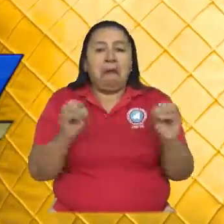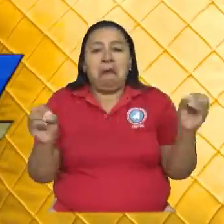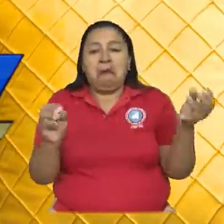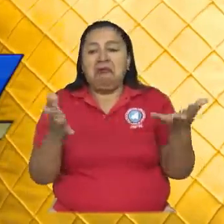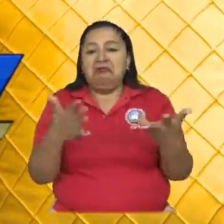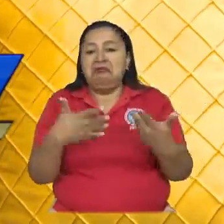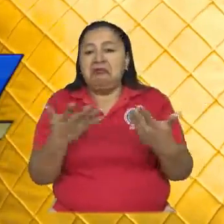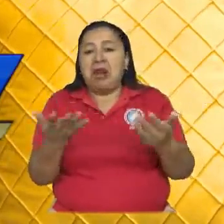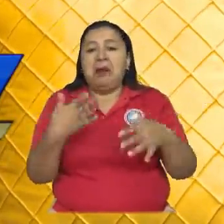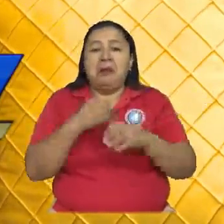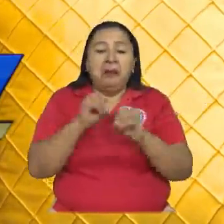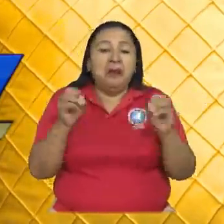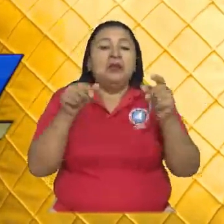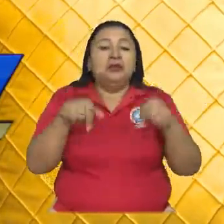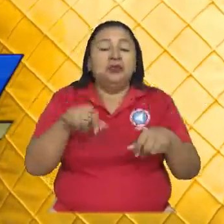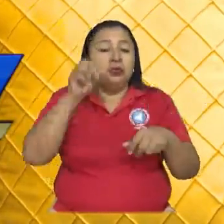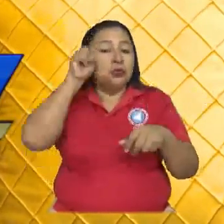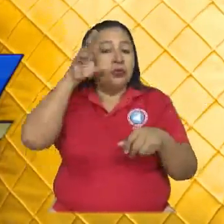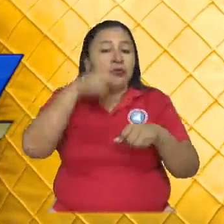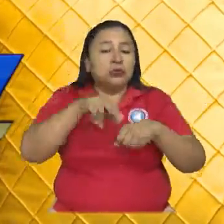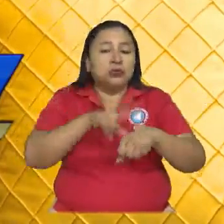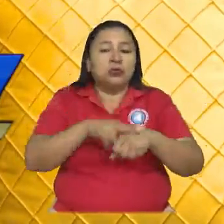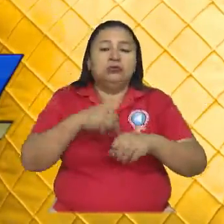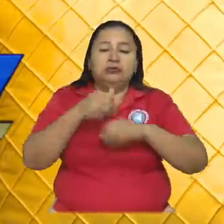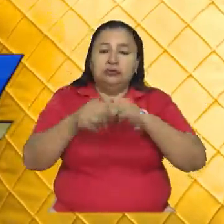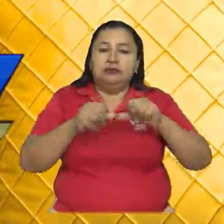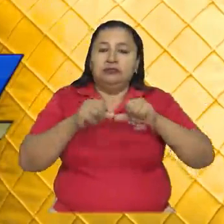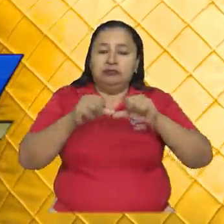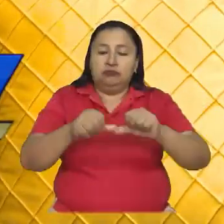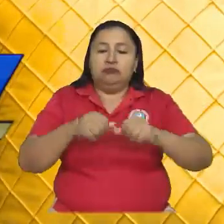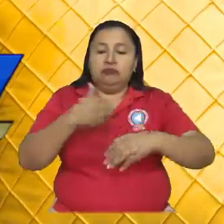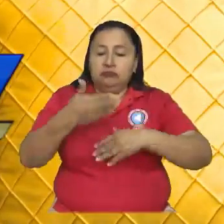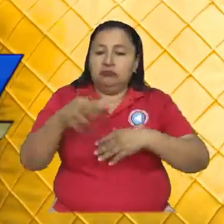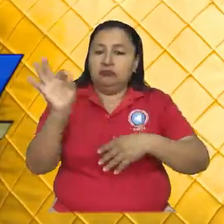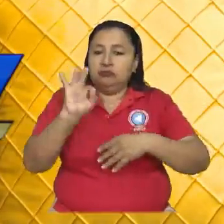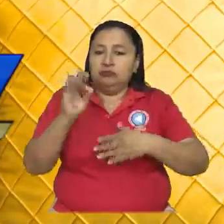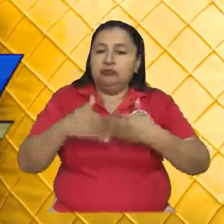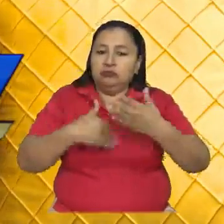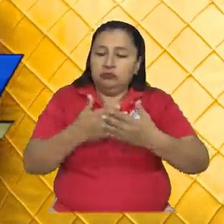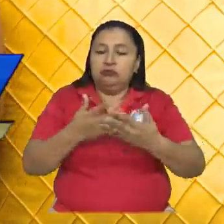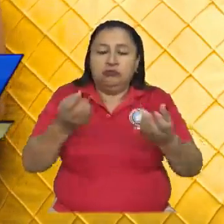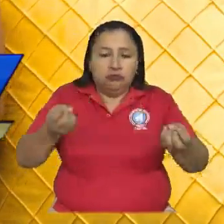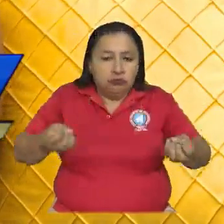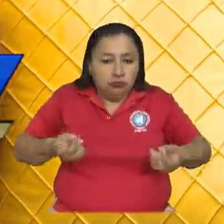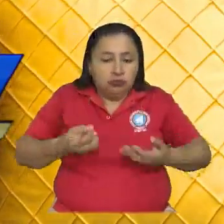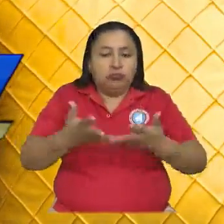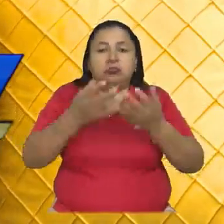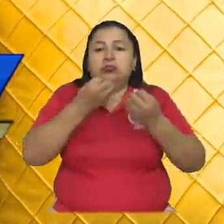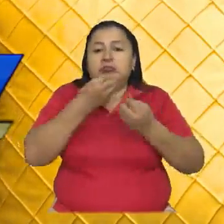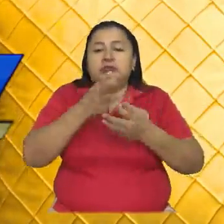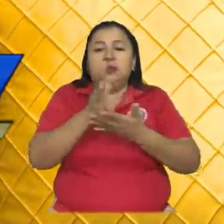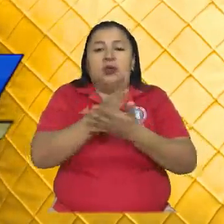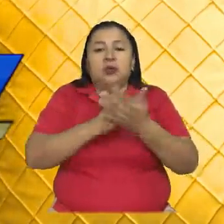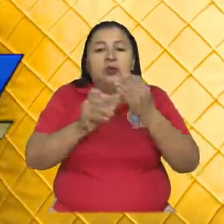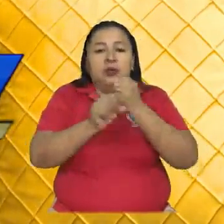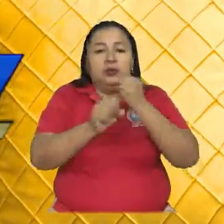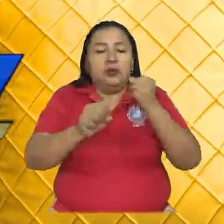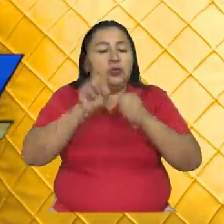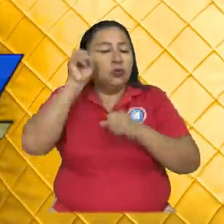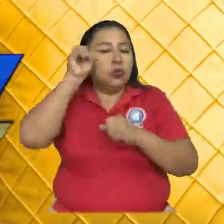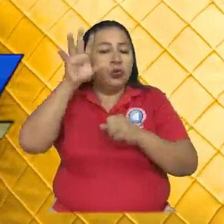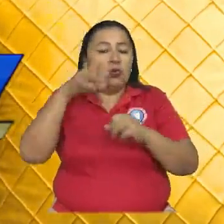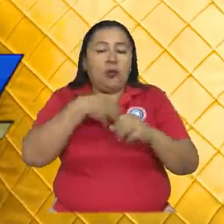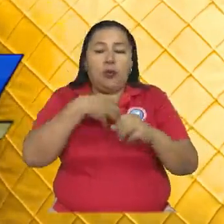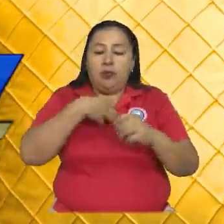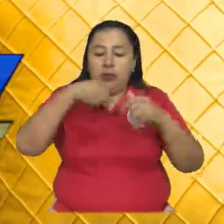turismo nacional el que mantiene al sector, y en ese sentido estaremos lanzando unas campañas de turismo